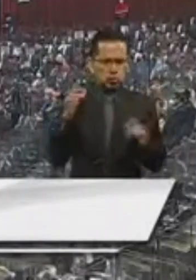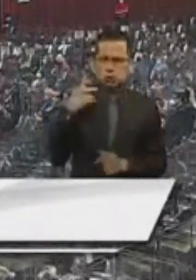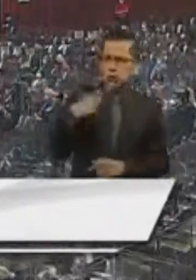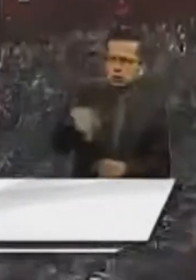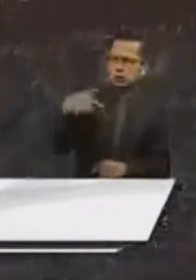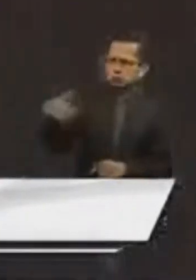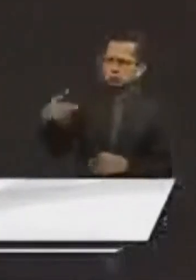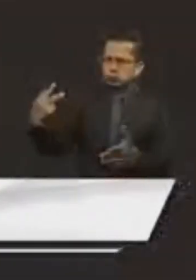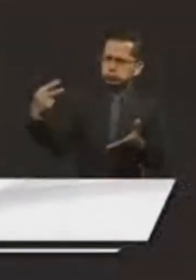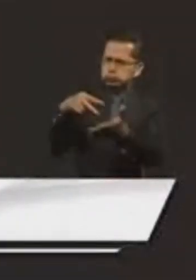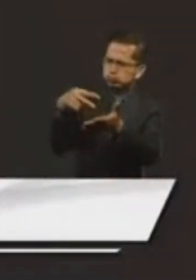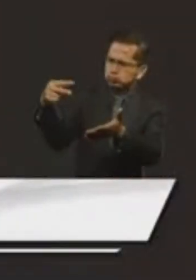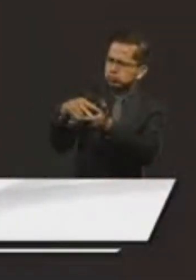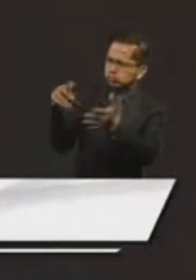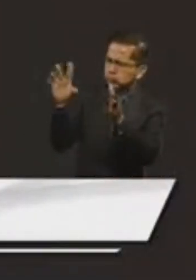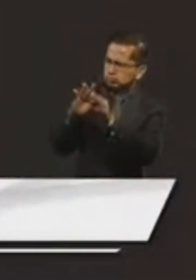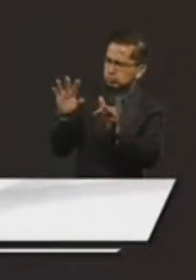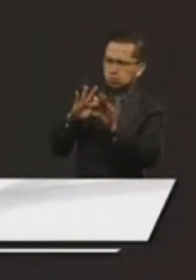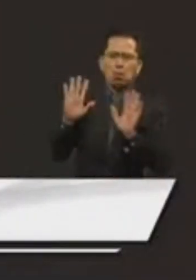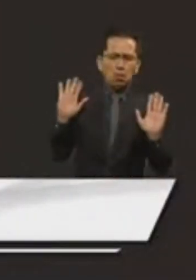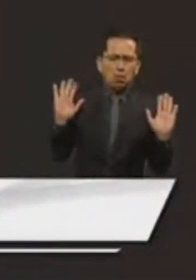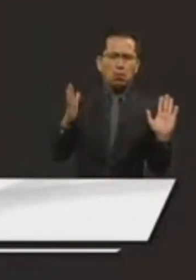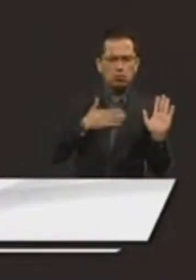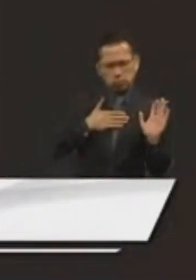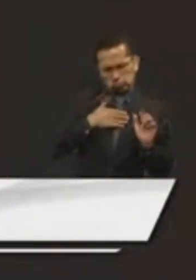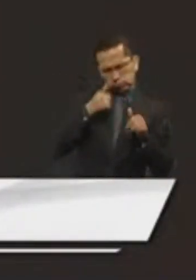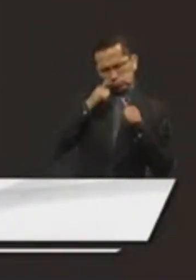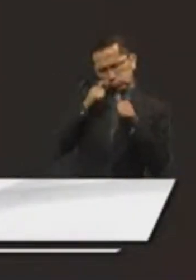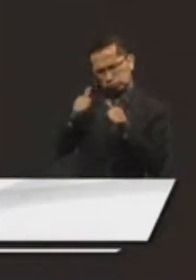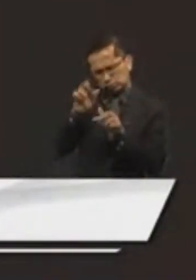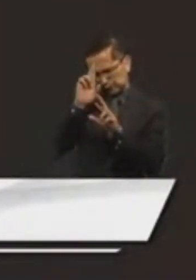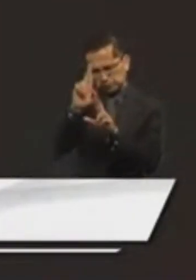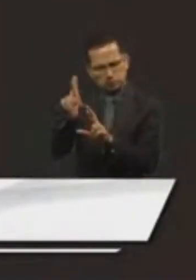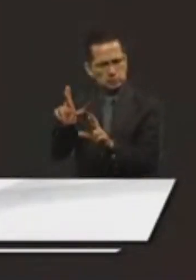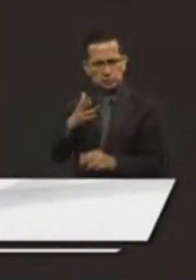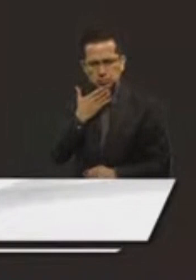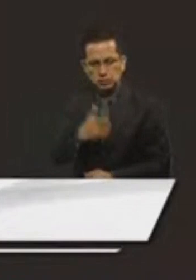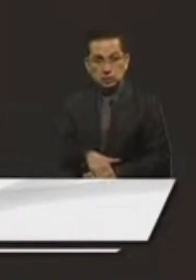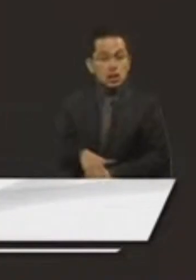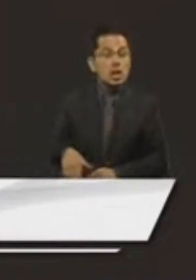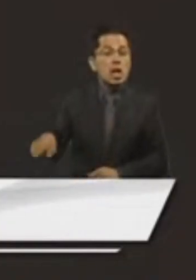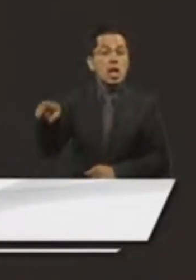fue el responsable de gobernar los últimos 100 años.